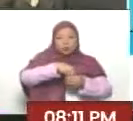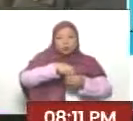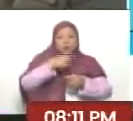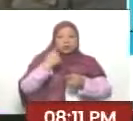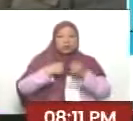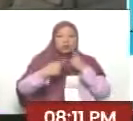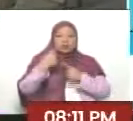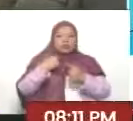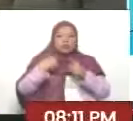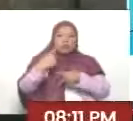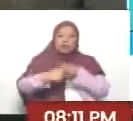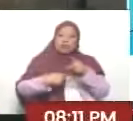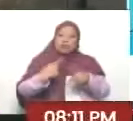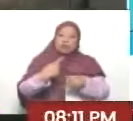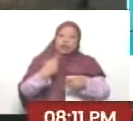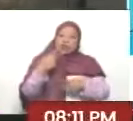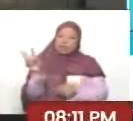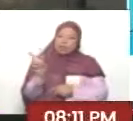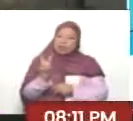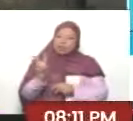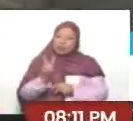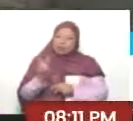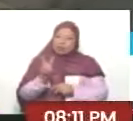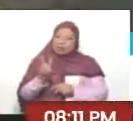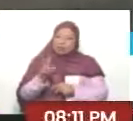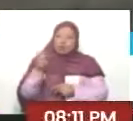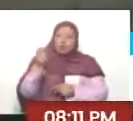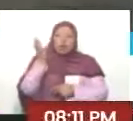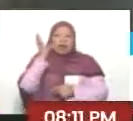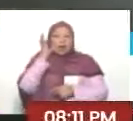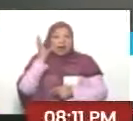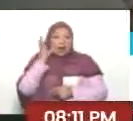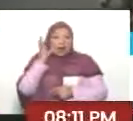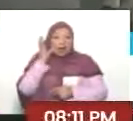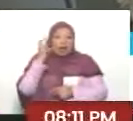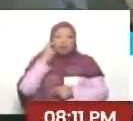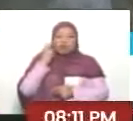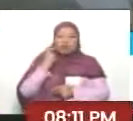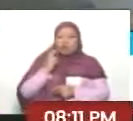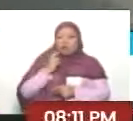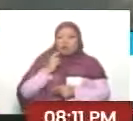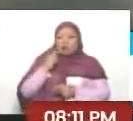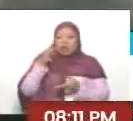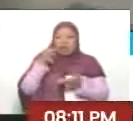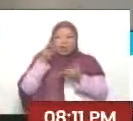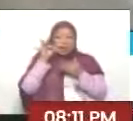había puros productos hechos en Venezuela. Cacao, chocolate, café,